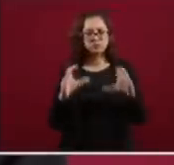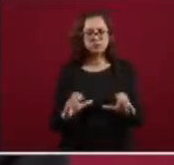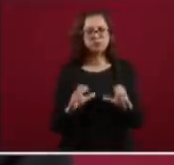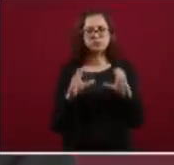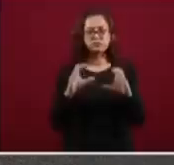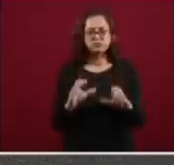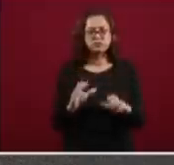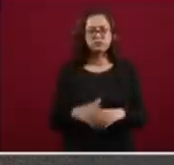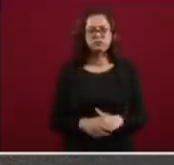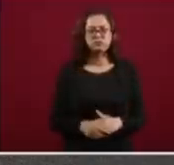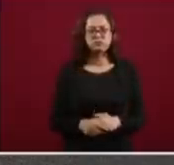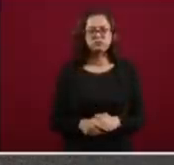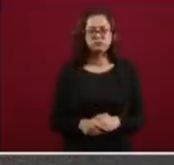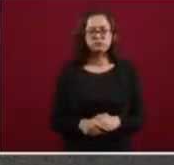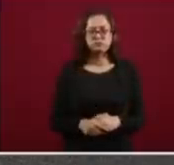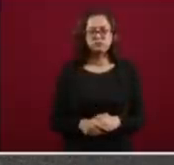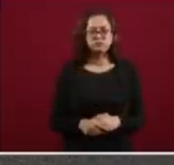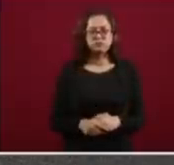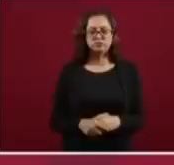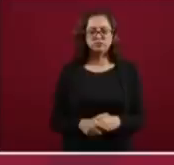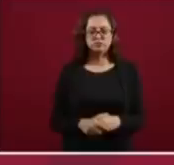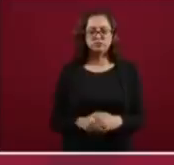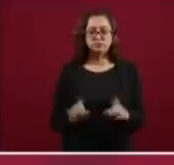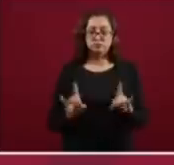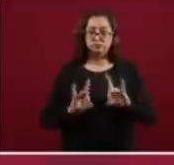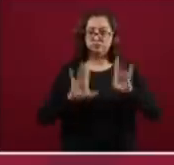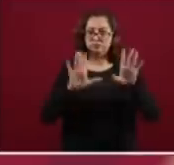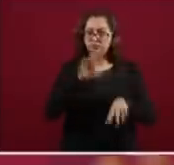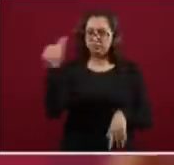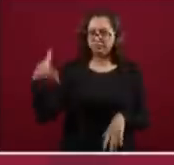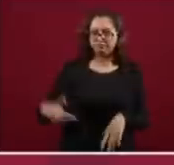buscando que no haya accidentes